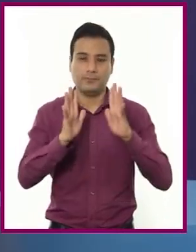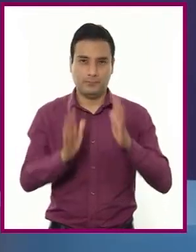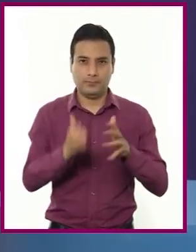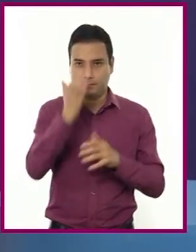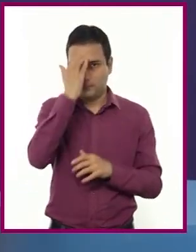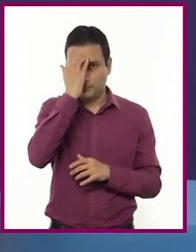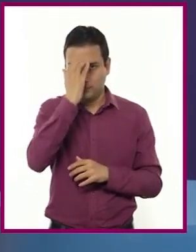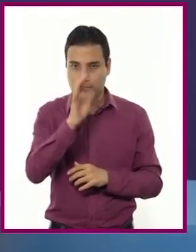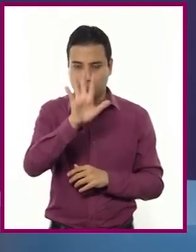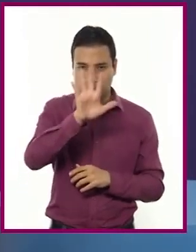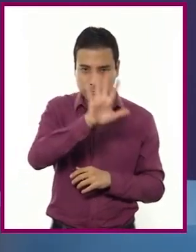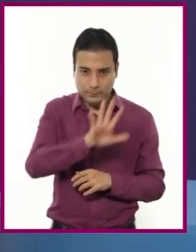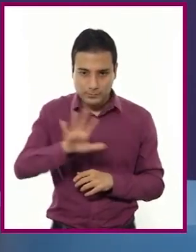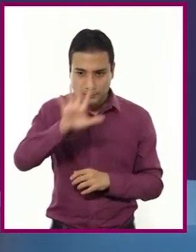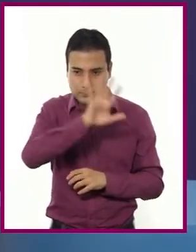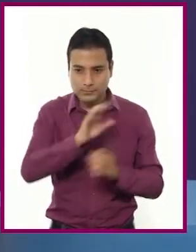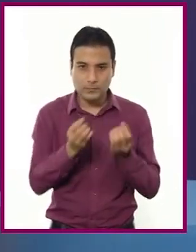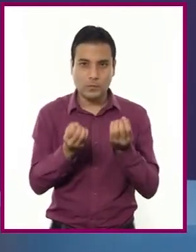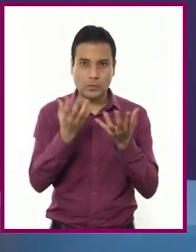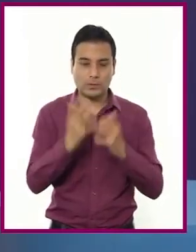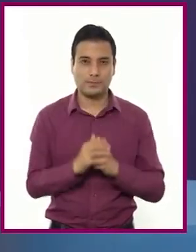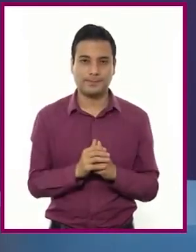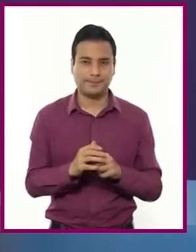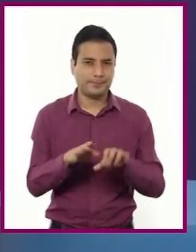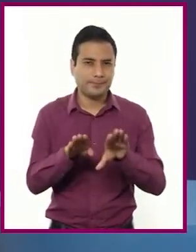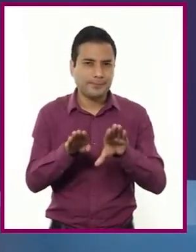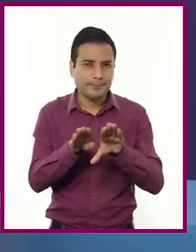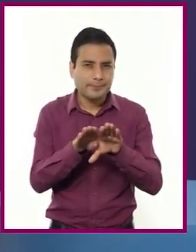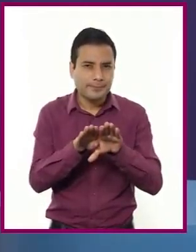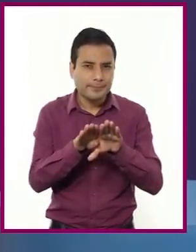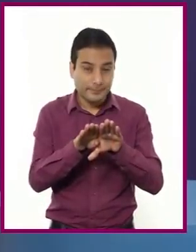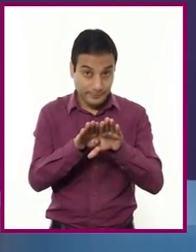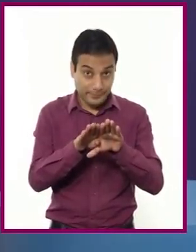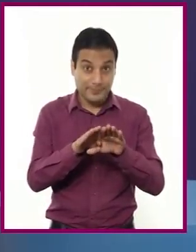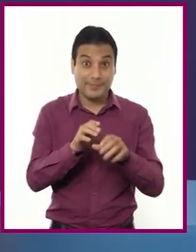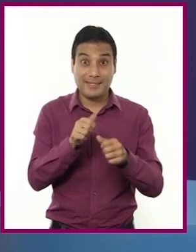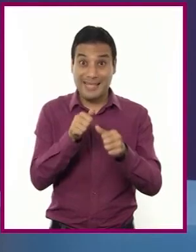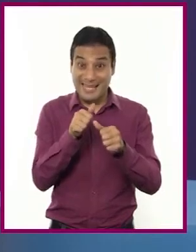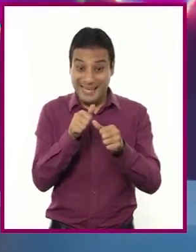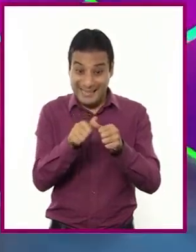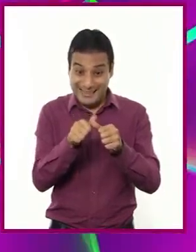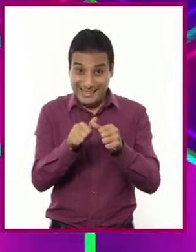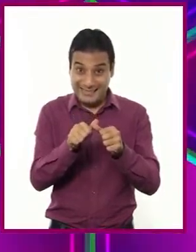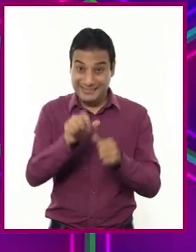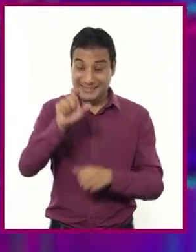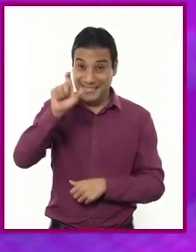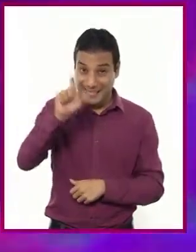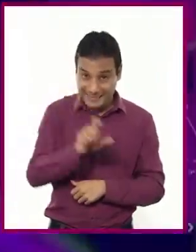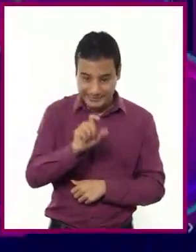de las figuras. Para ello, tenemos que sustituir el valor de la incógnita en la ecuación.